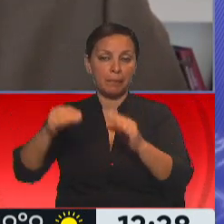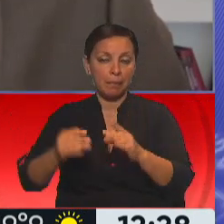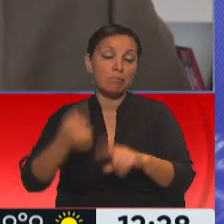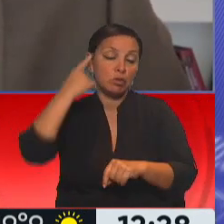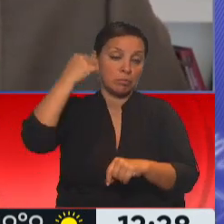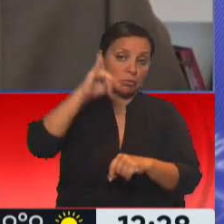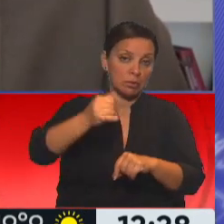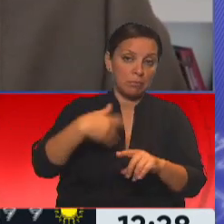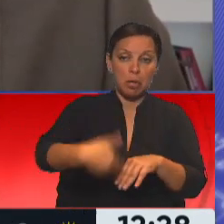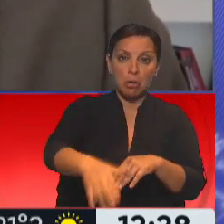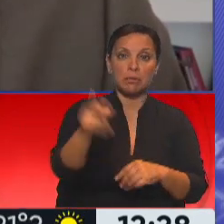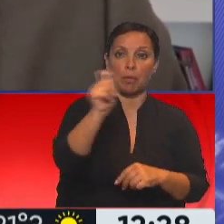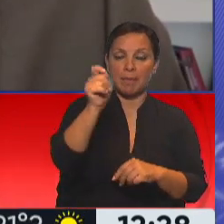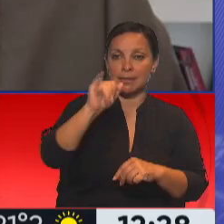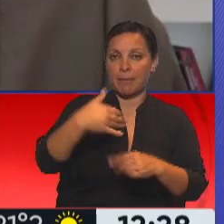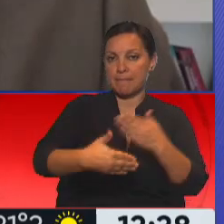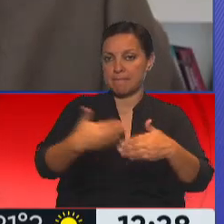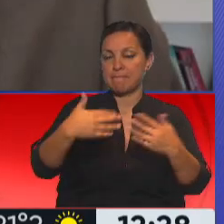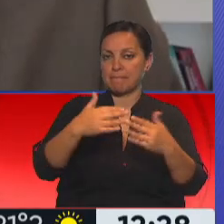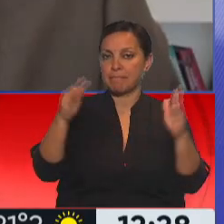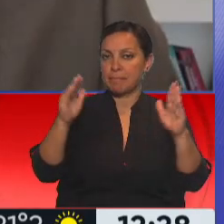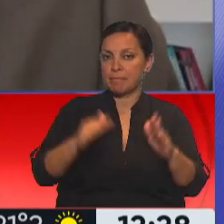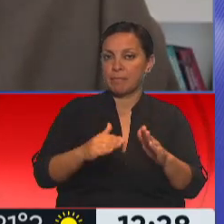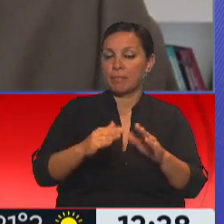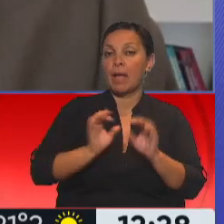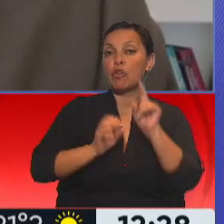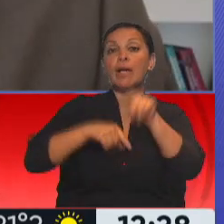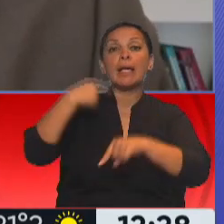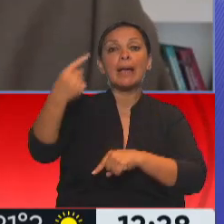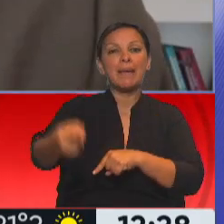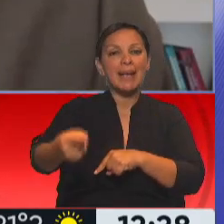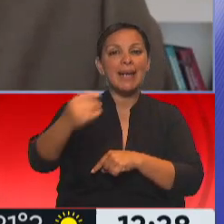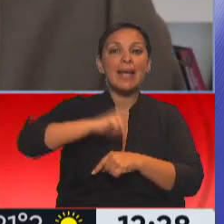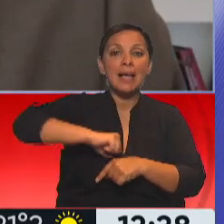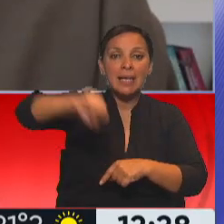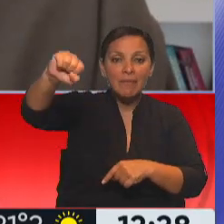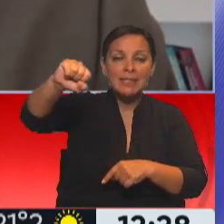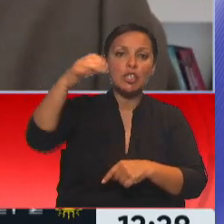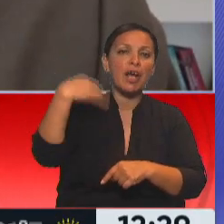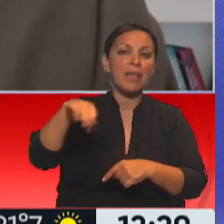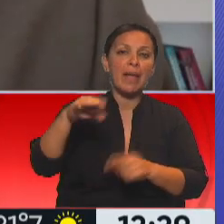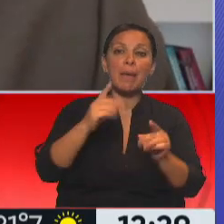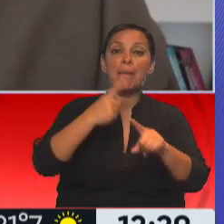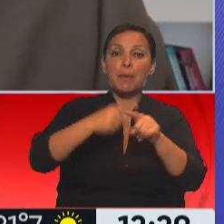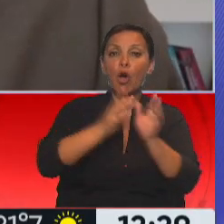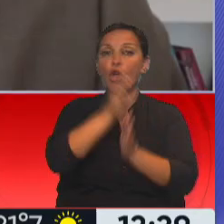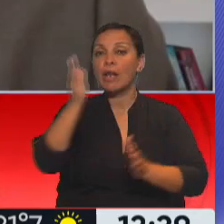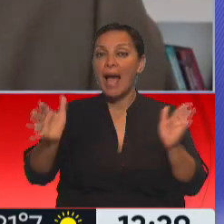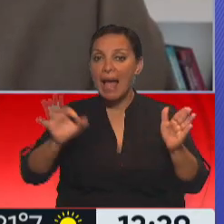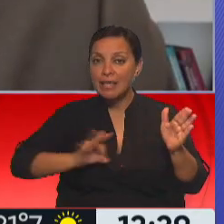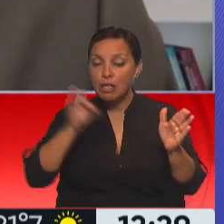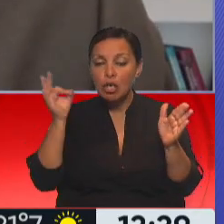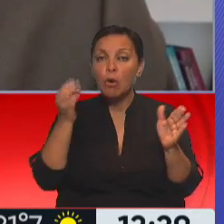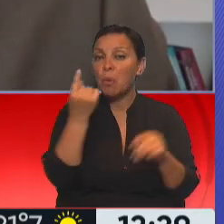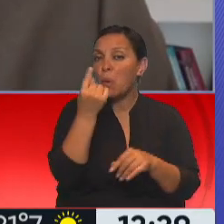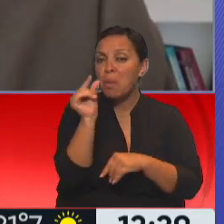abajo. Y el año que viene, sobre todo, vamos a tener una inflación que tiene que tender a ser un dígito anual. Es decir, que ya no hablemos de un dígito mensual, sino que